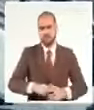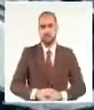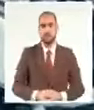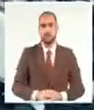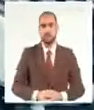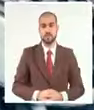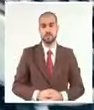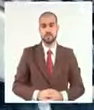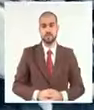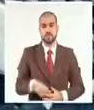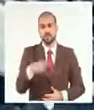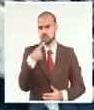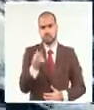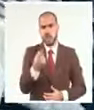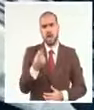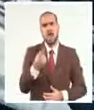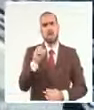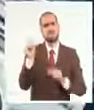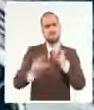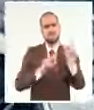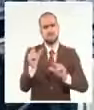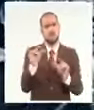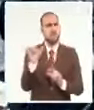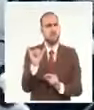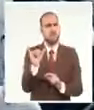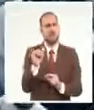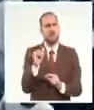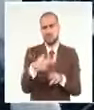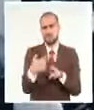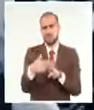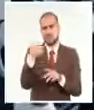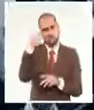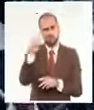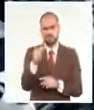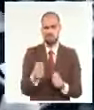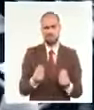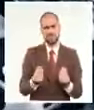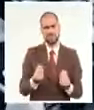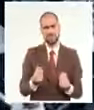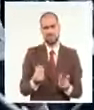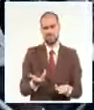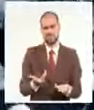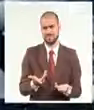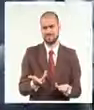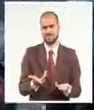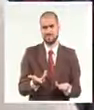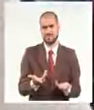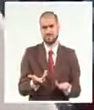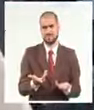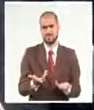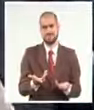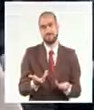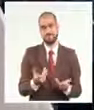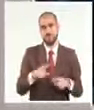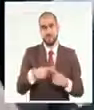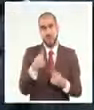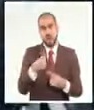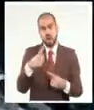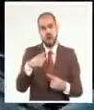estas personas que tienen poca mente, porque yo califico de poca mente. Y pusieron en peligro la vida